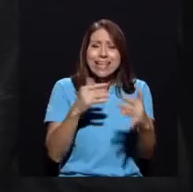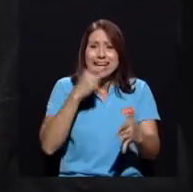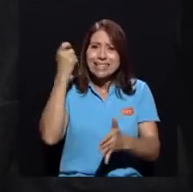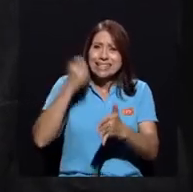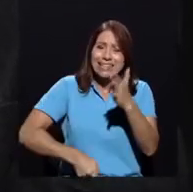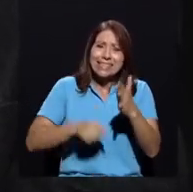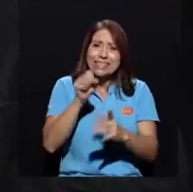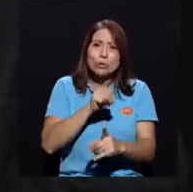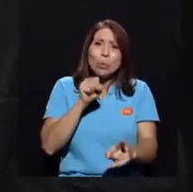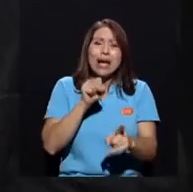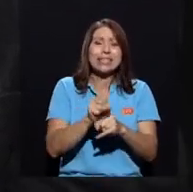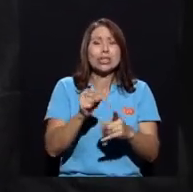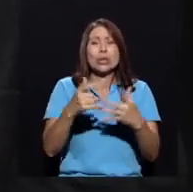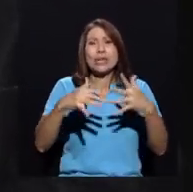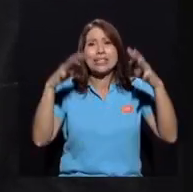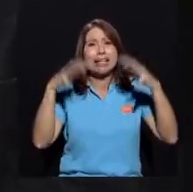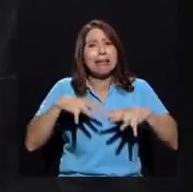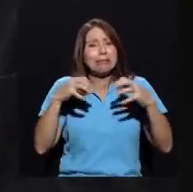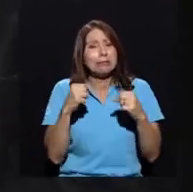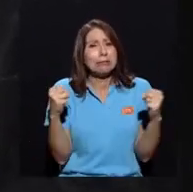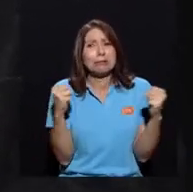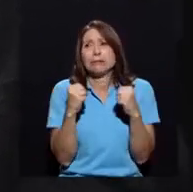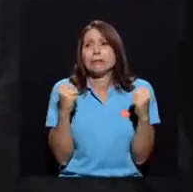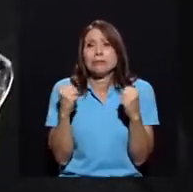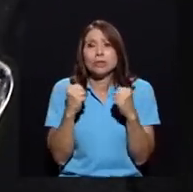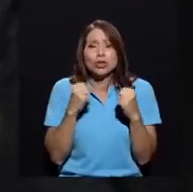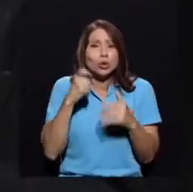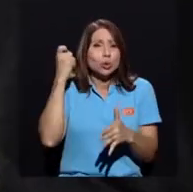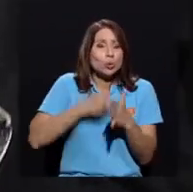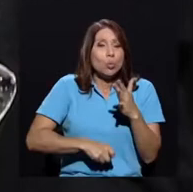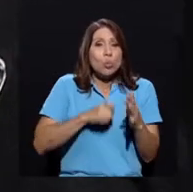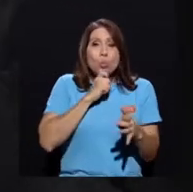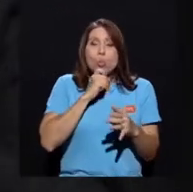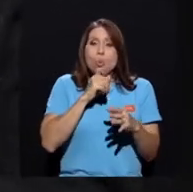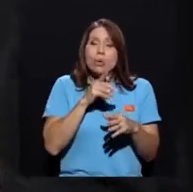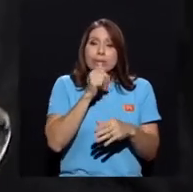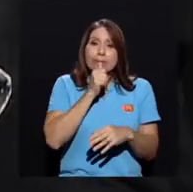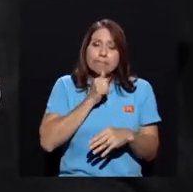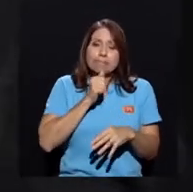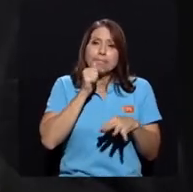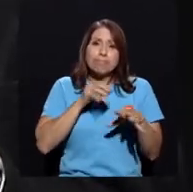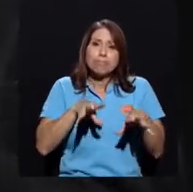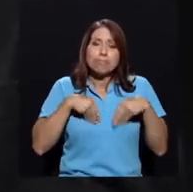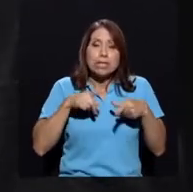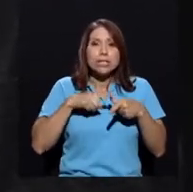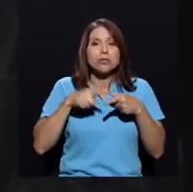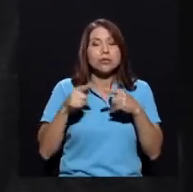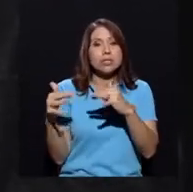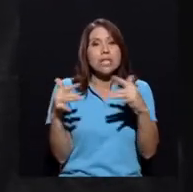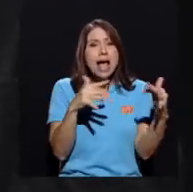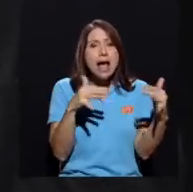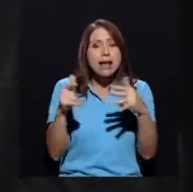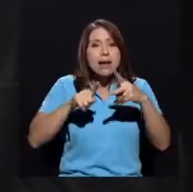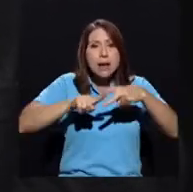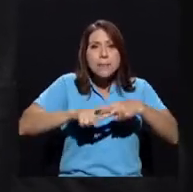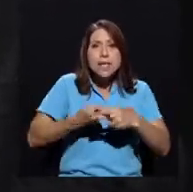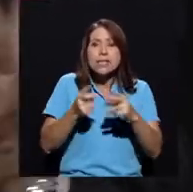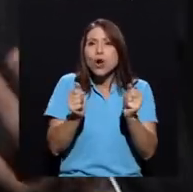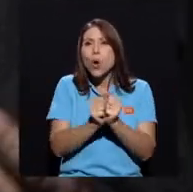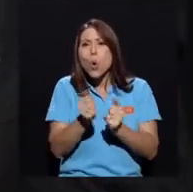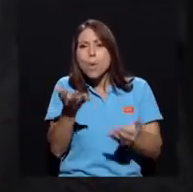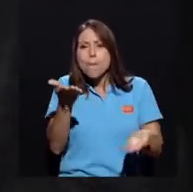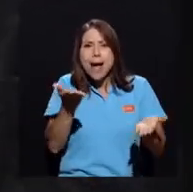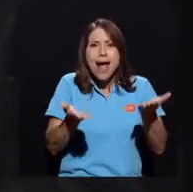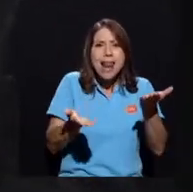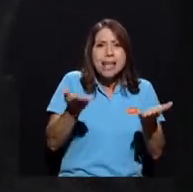de invierno, por ejemplo, durísimas. La guerra empieza a estar en una especie de balance, con enormes cantidades de muertos.